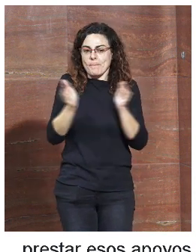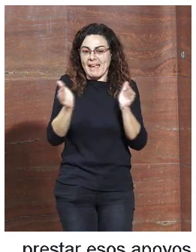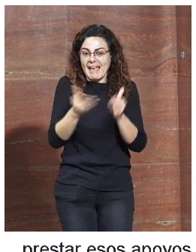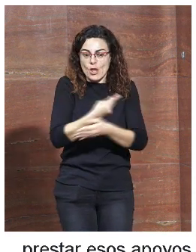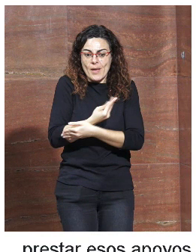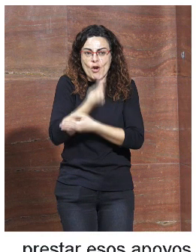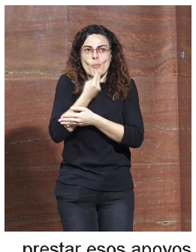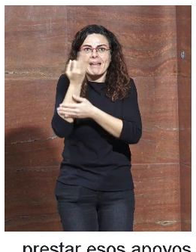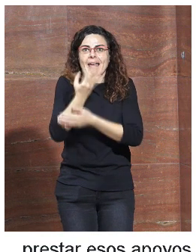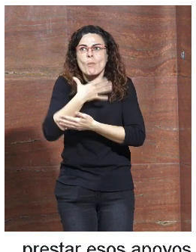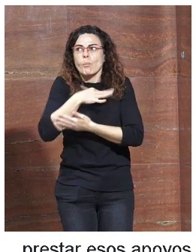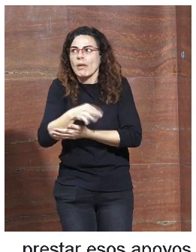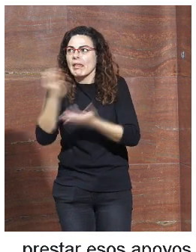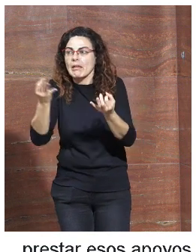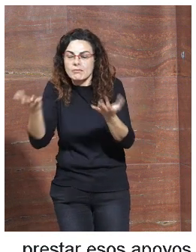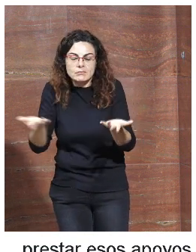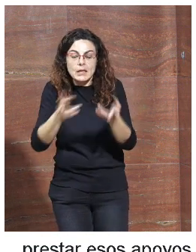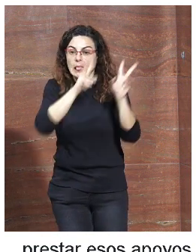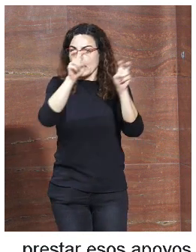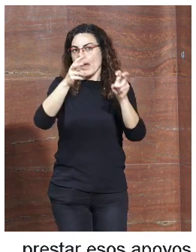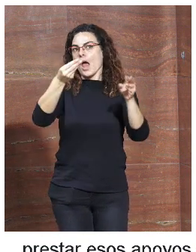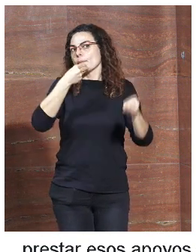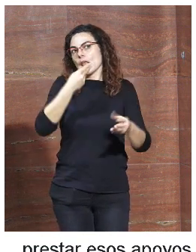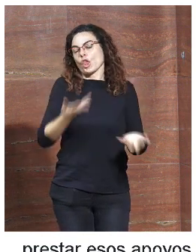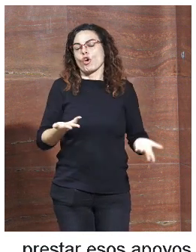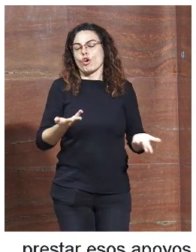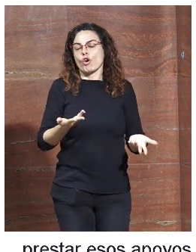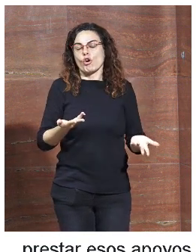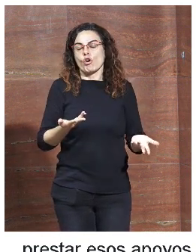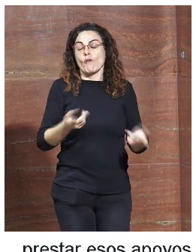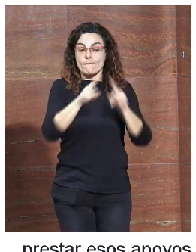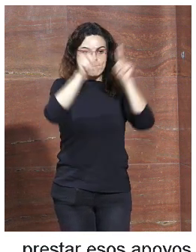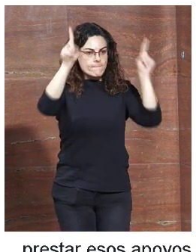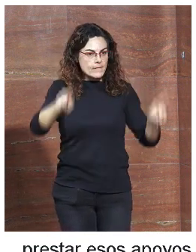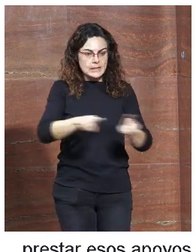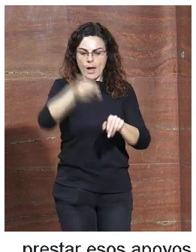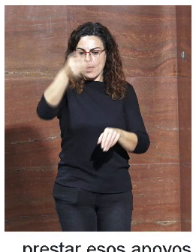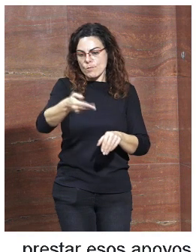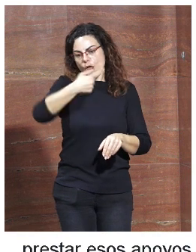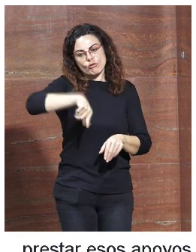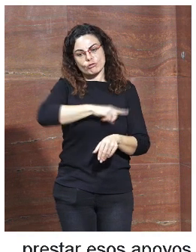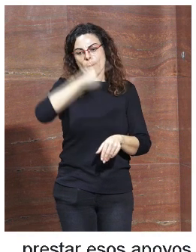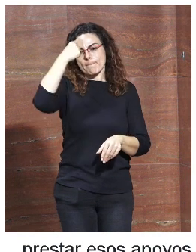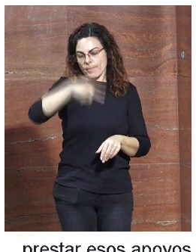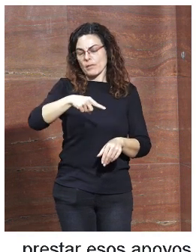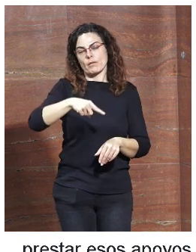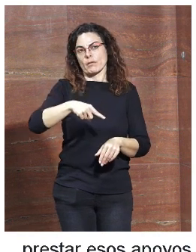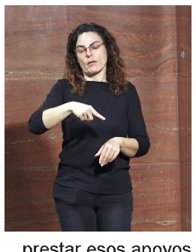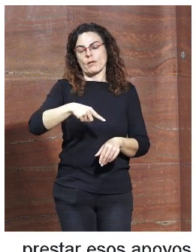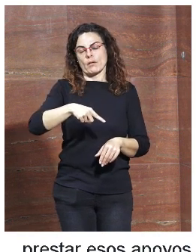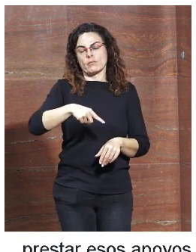comer, que no puede comer. Entonces dijimos, vamos, el tema de la alimentación era una ficha clave que sabíamos que teníamos que